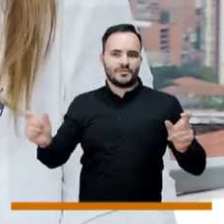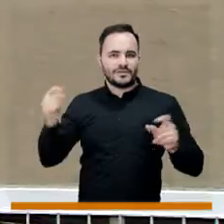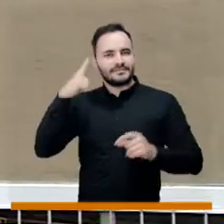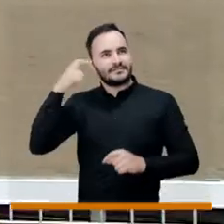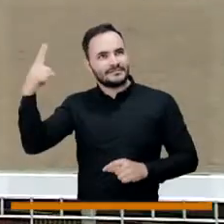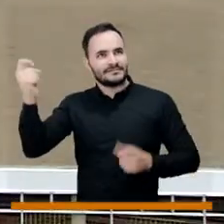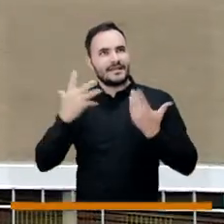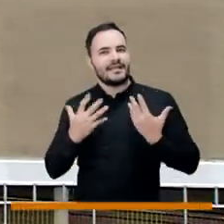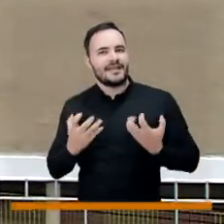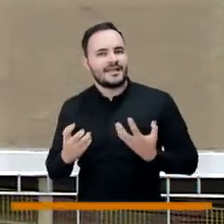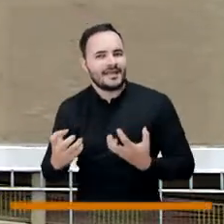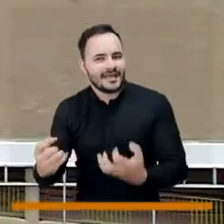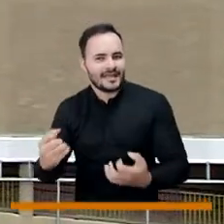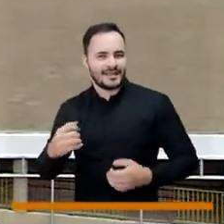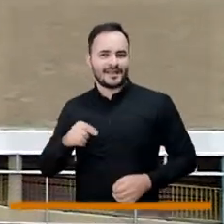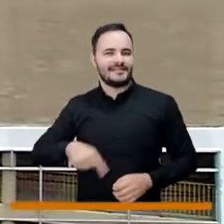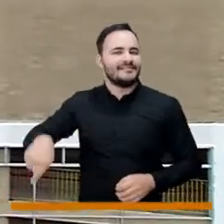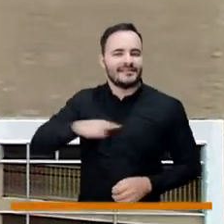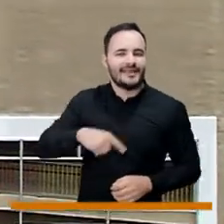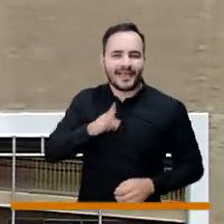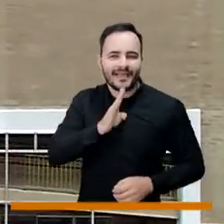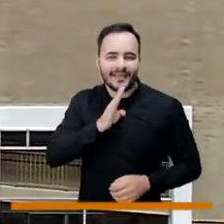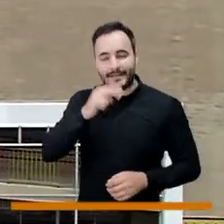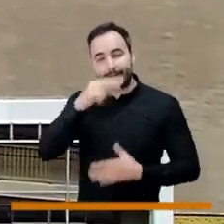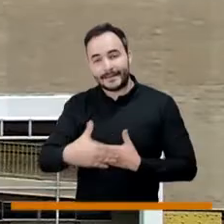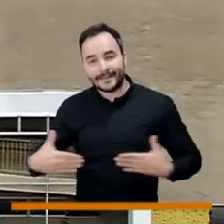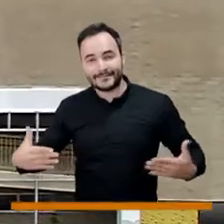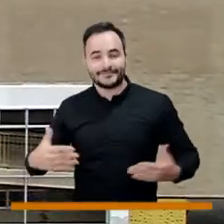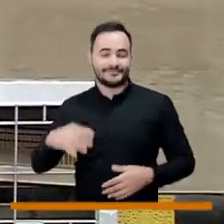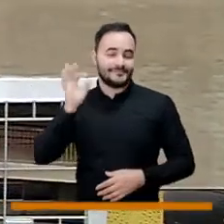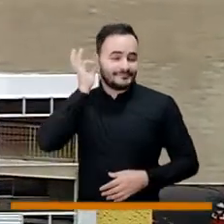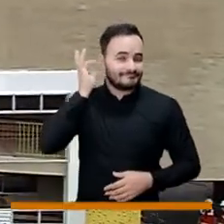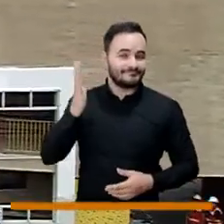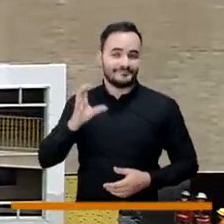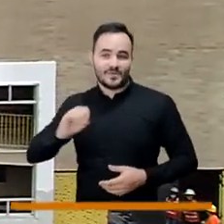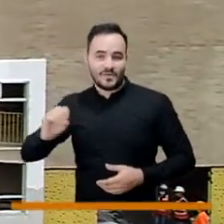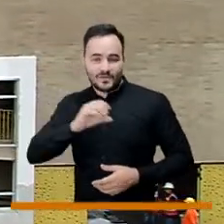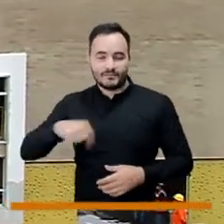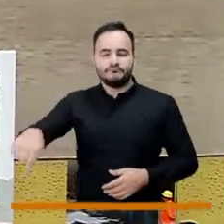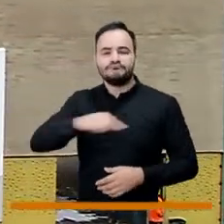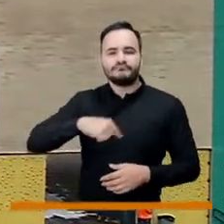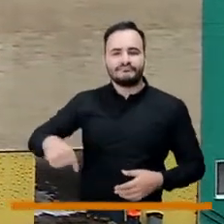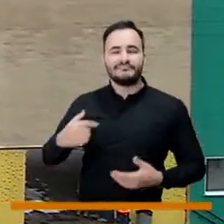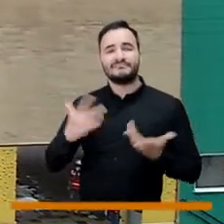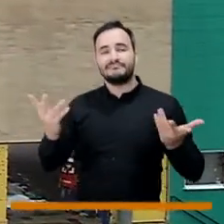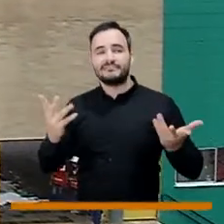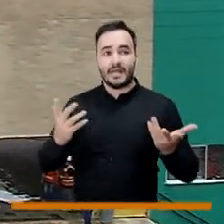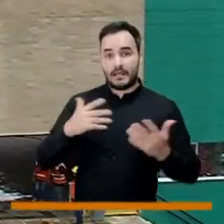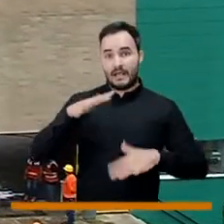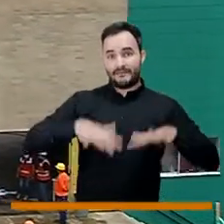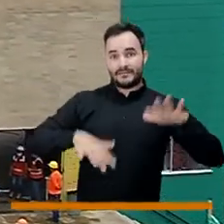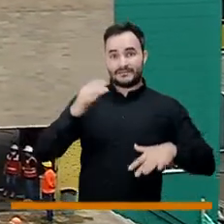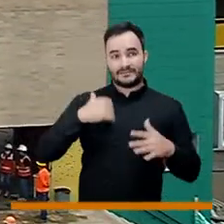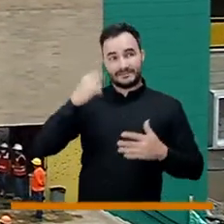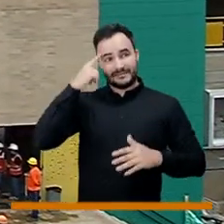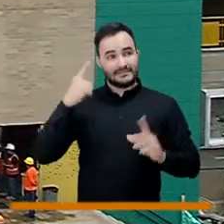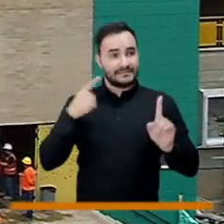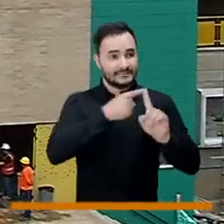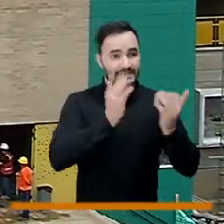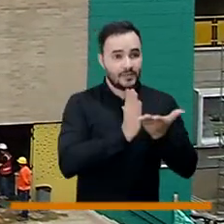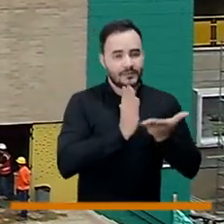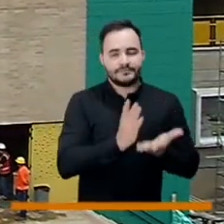años para tantos niños y niñas que no tienen educación o que tienen que ir en su primera infancia a otros jardines infantiles